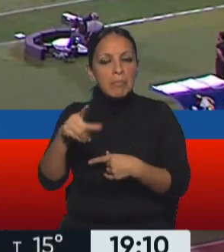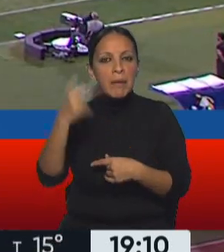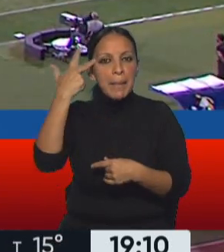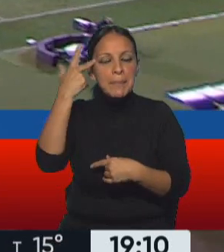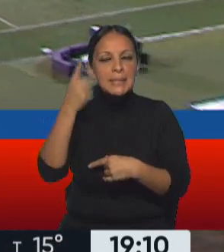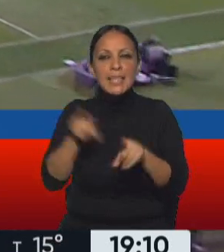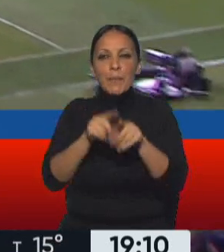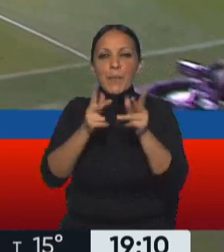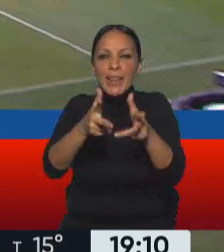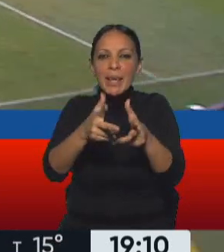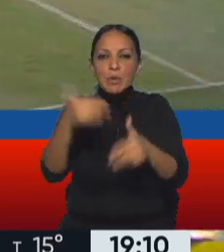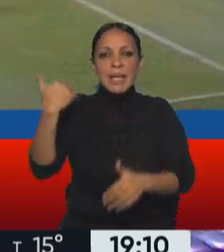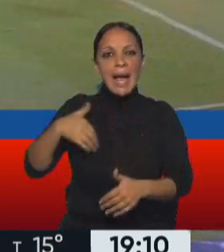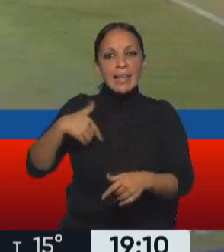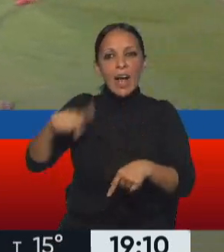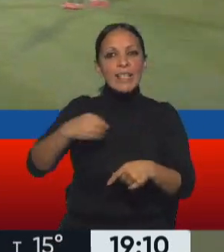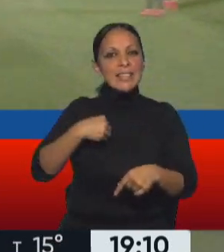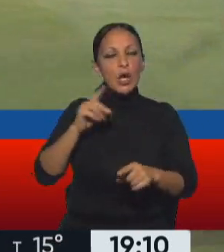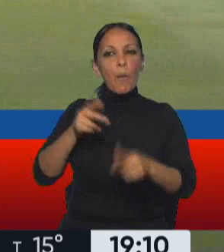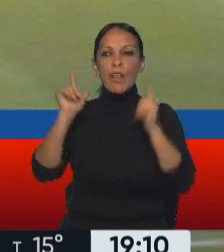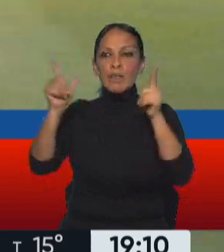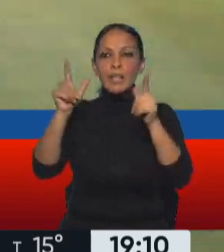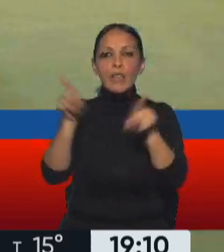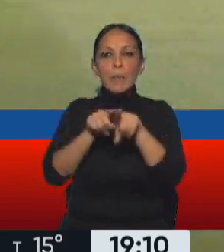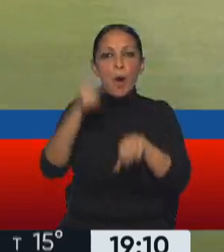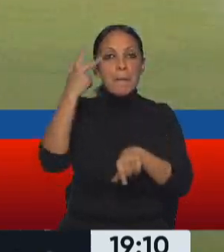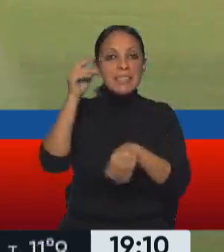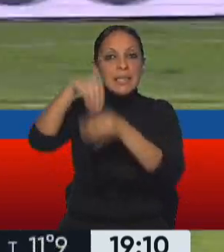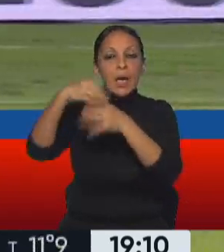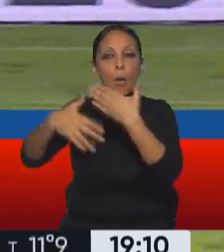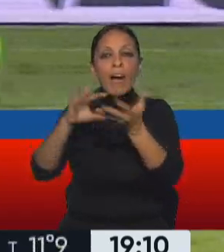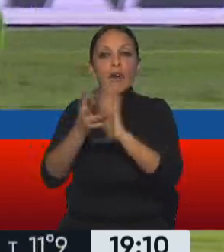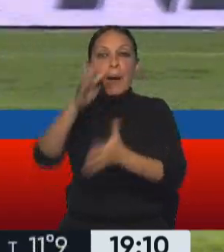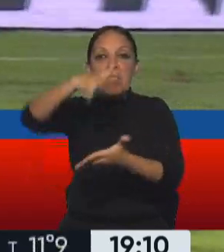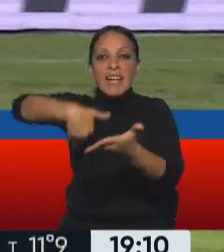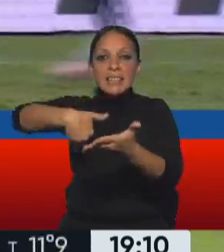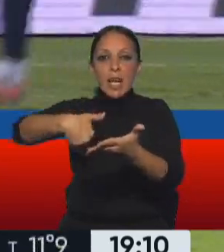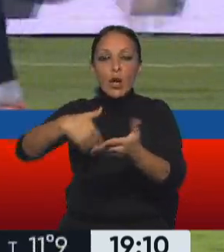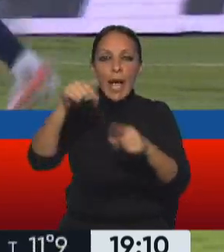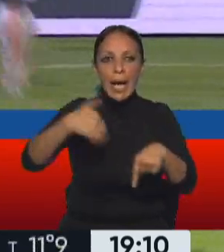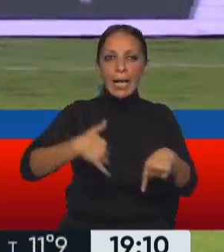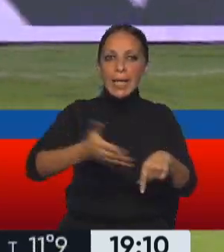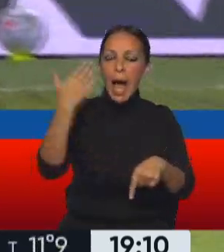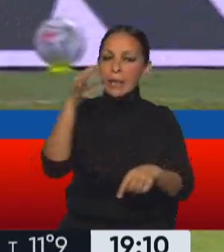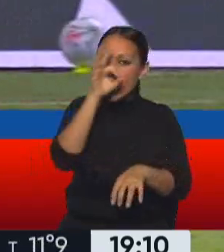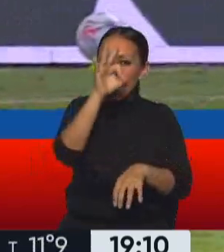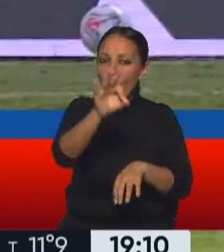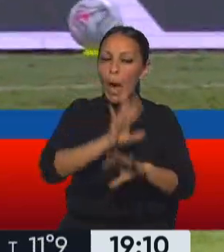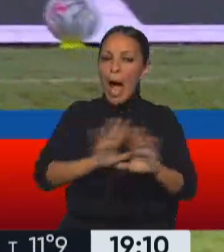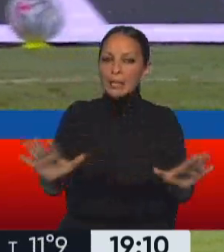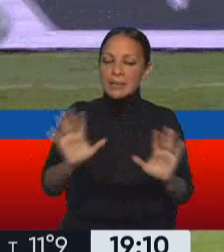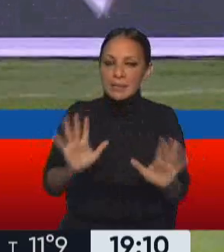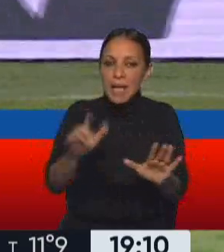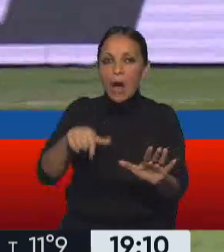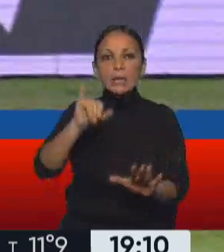títulos argentina está disfrutando del messi del barcelona de el messi que nunca había explotado como uno esperaba en la